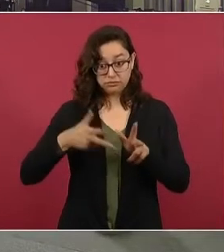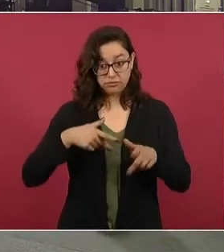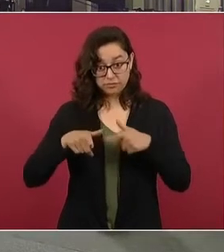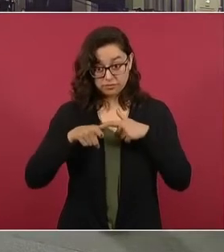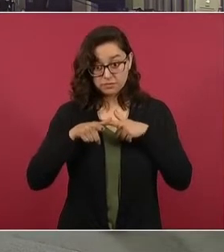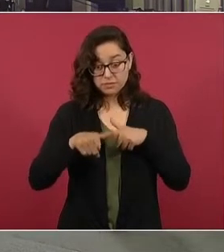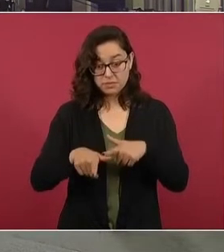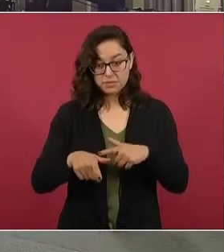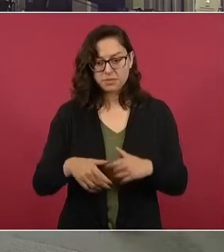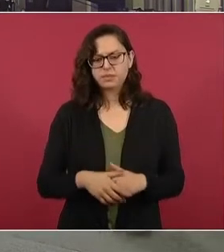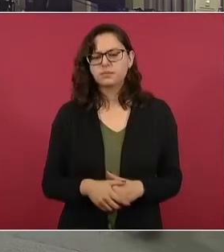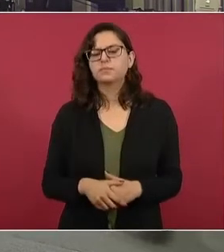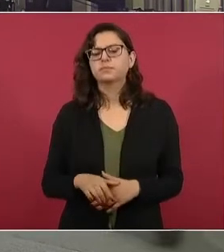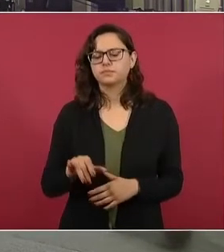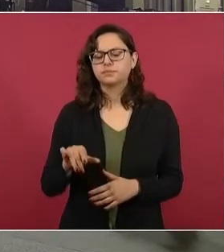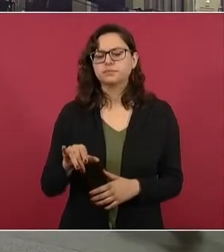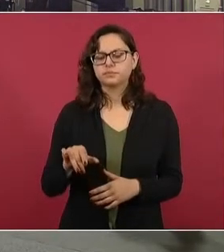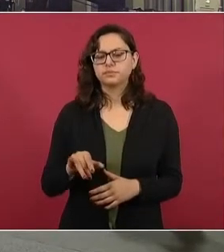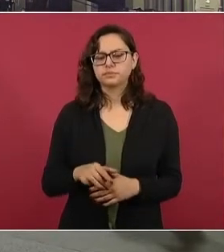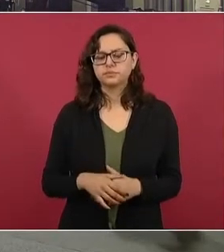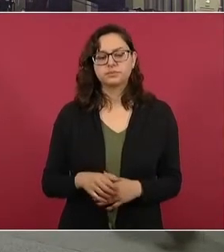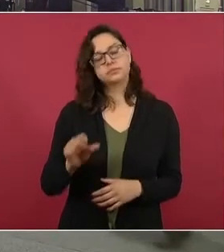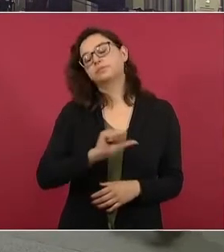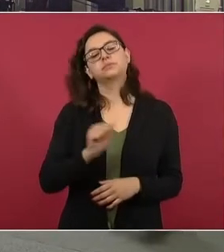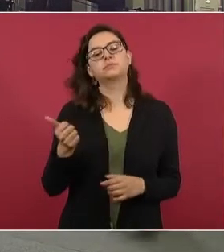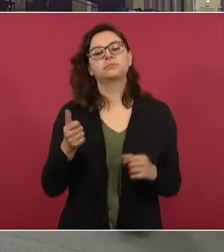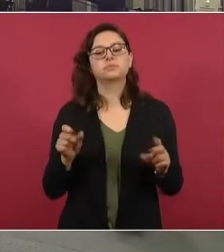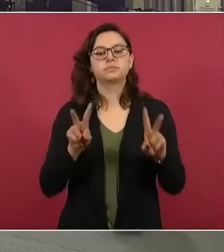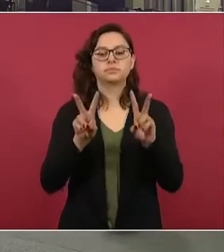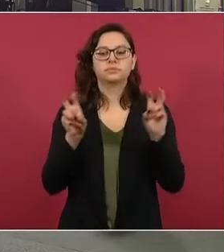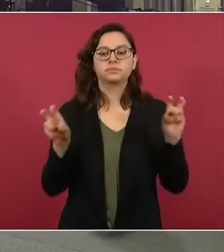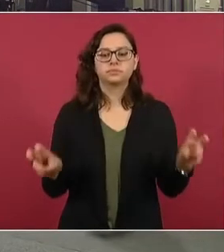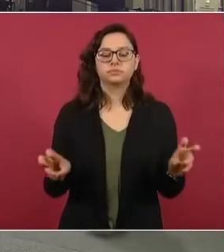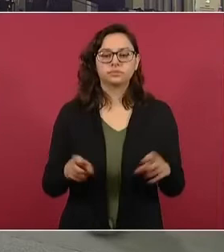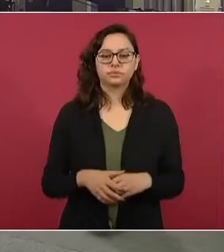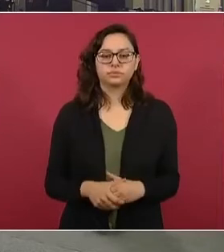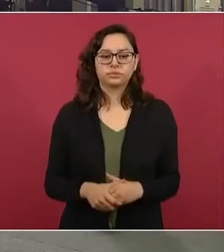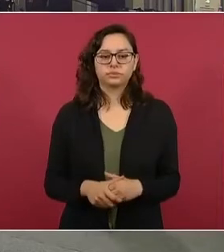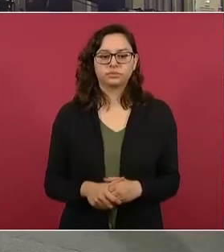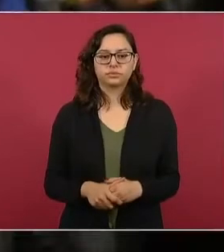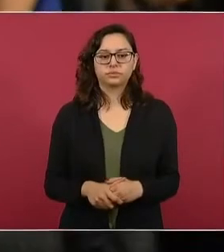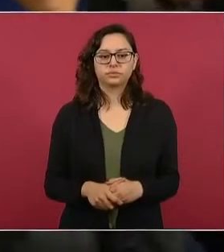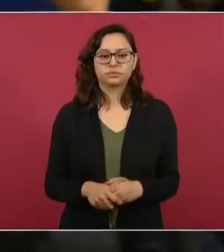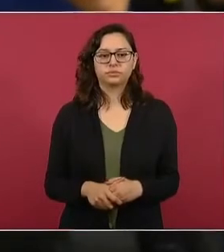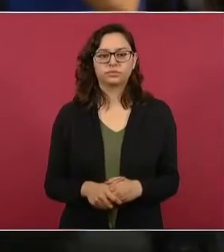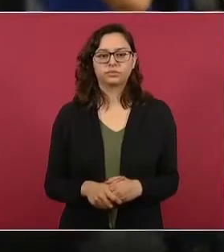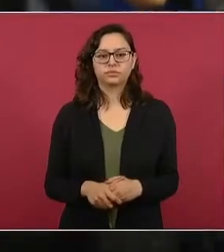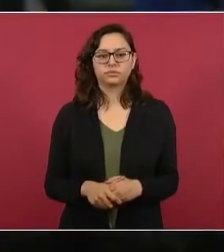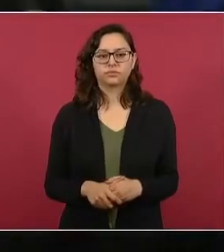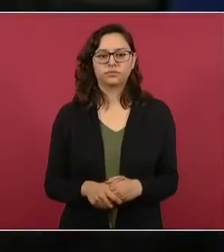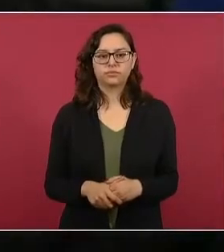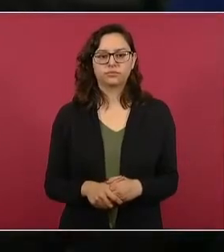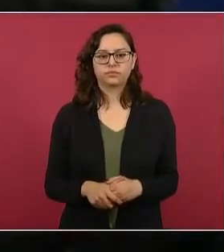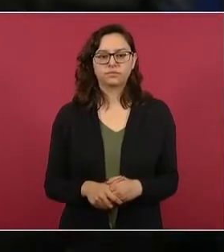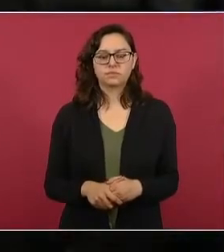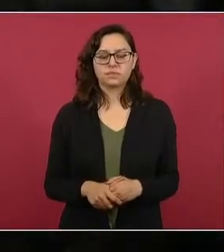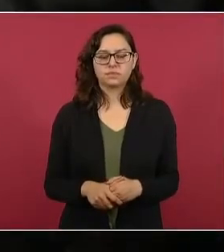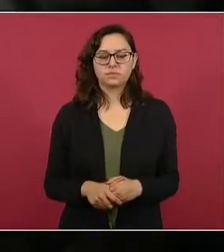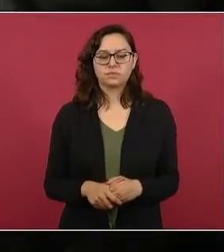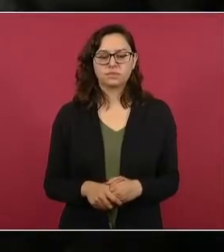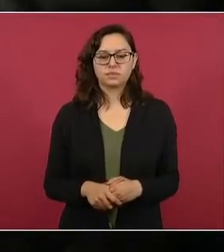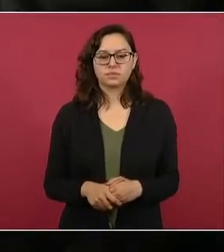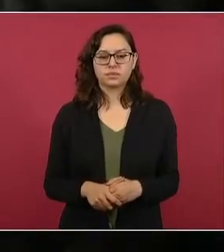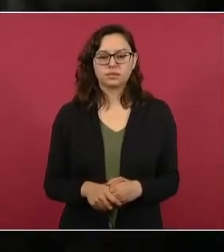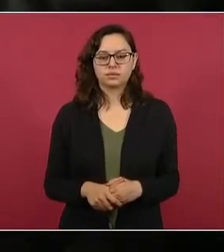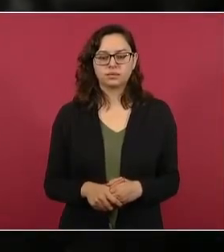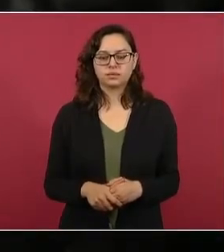Tren Maya continúa. Sí, sí. Okay. En otro tema, señor presidente, había comentado también, ya ahorita que